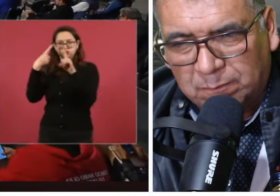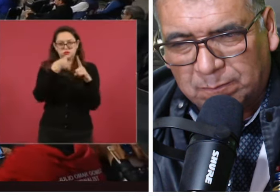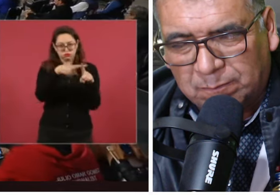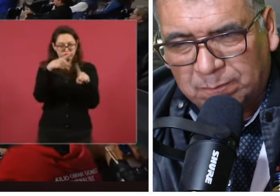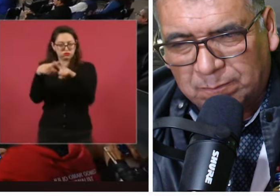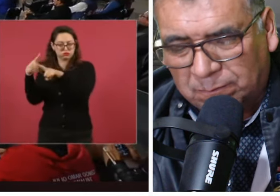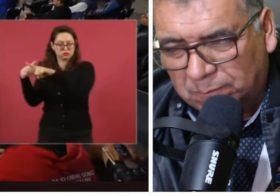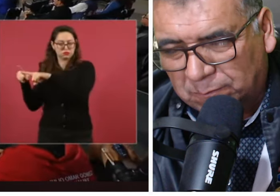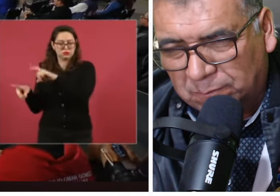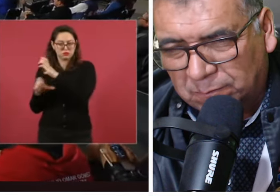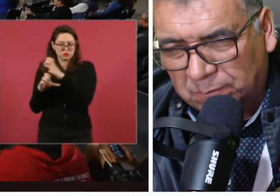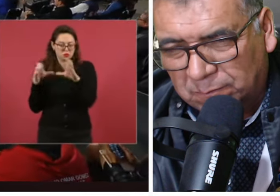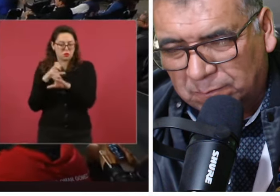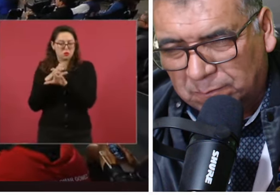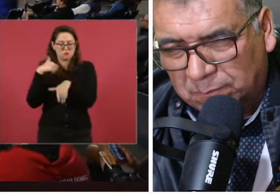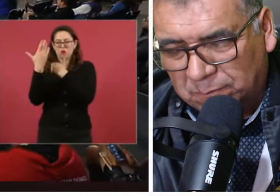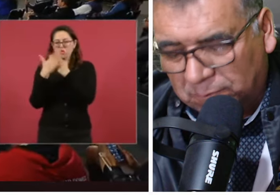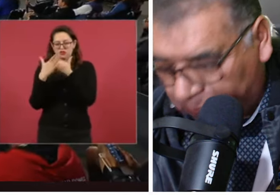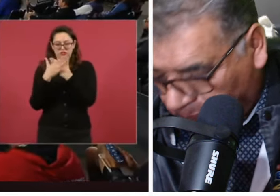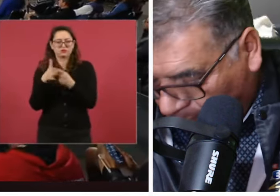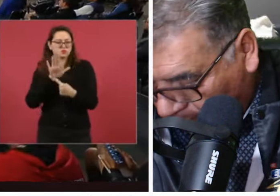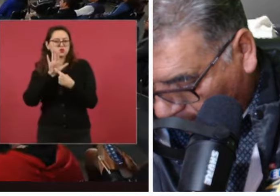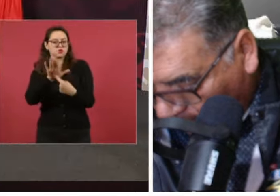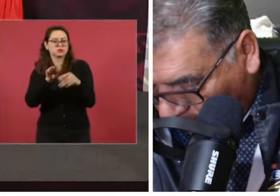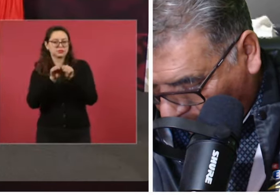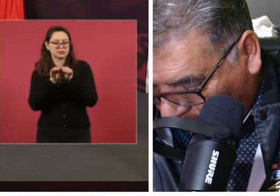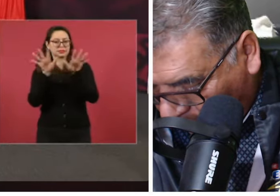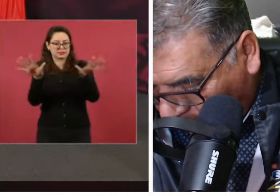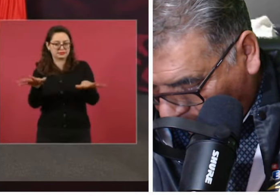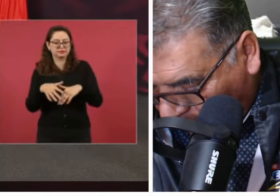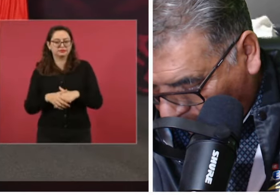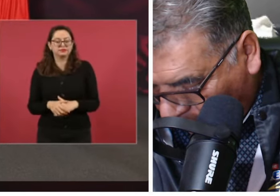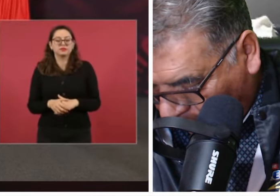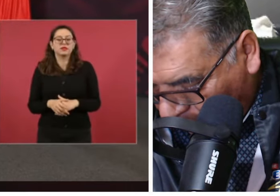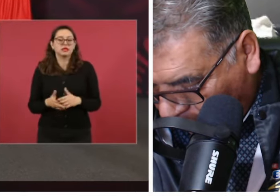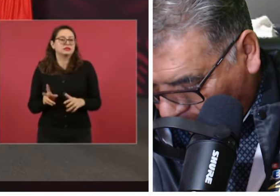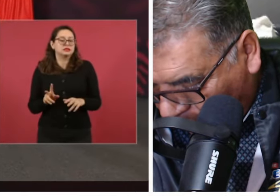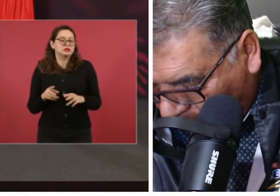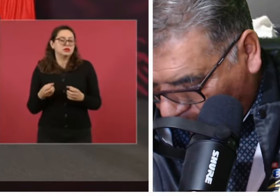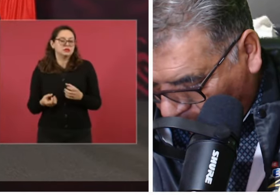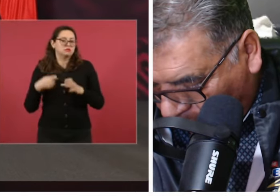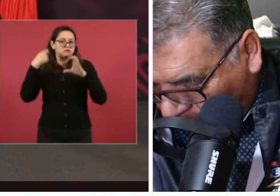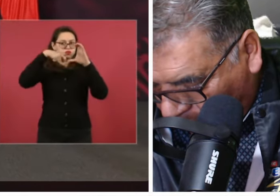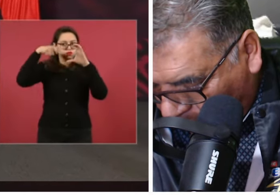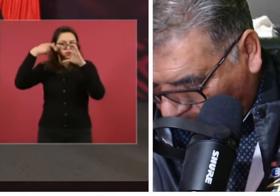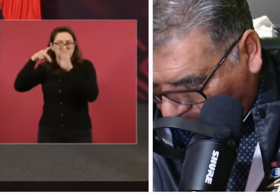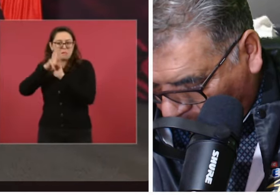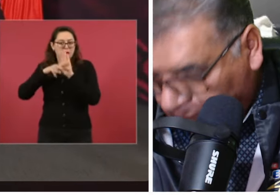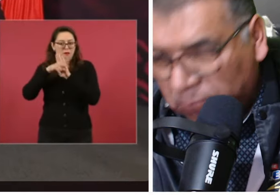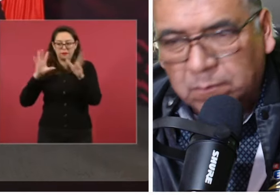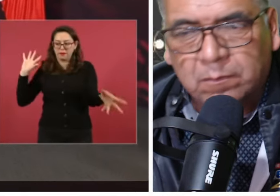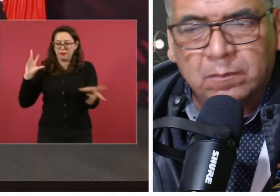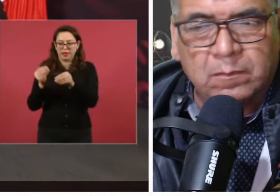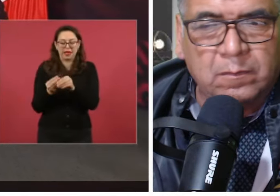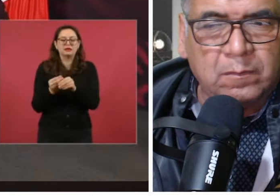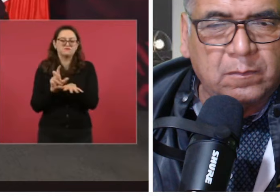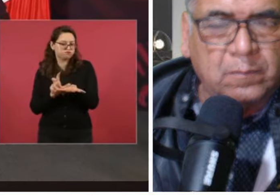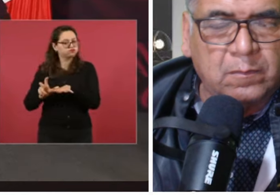avance de un video de una serie sobre el Tren Maya. Entonces estamos